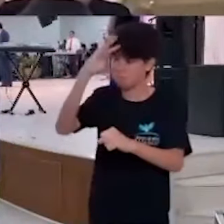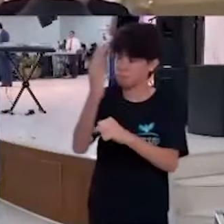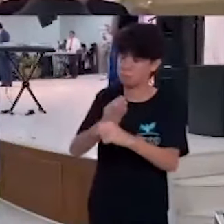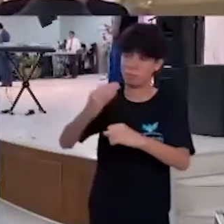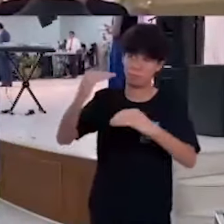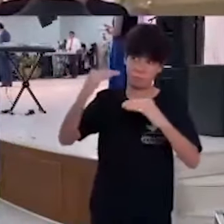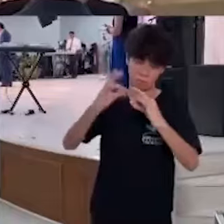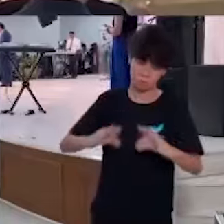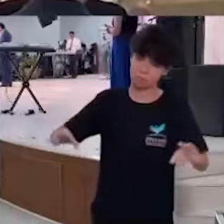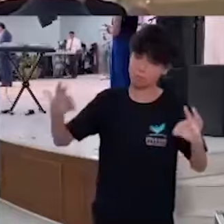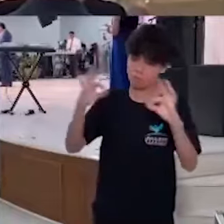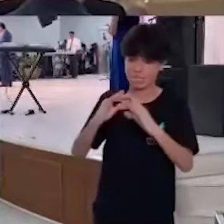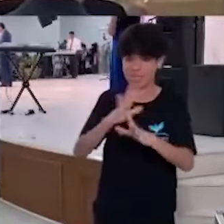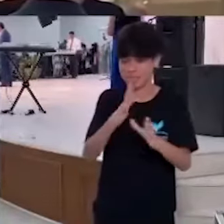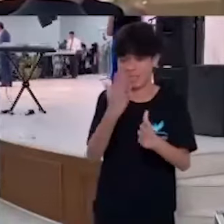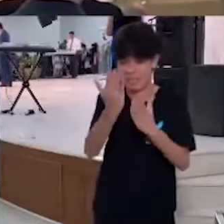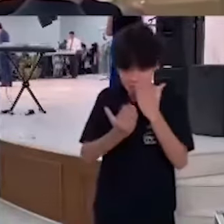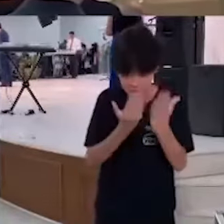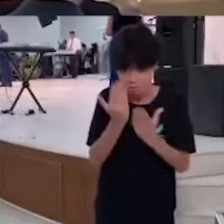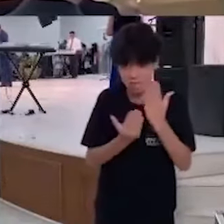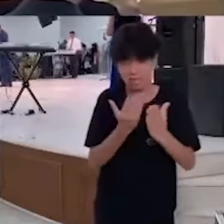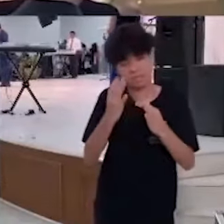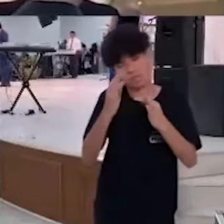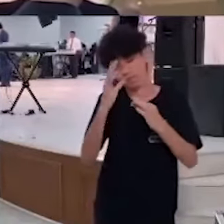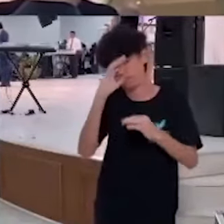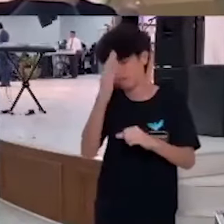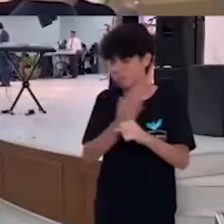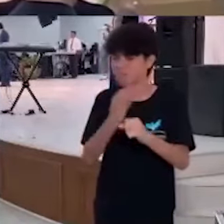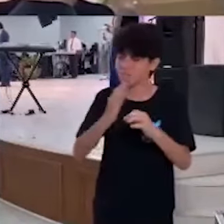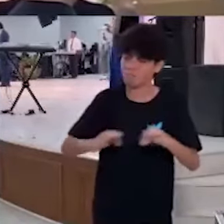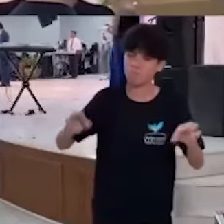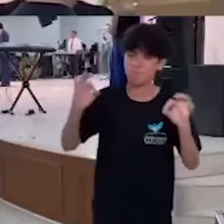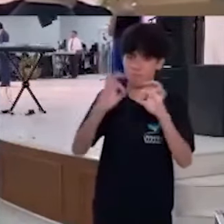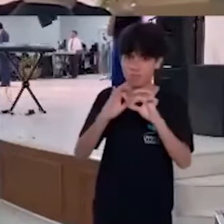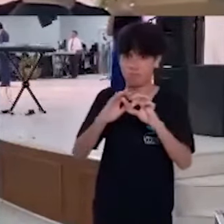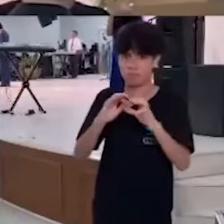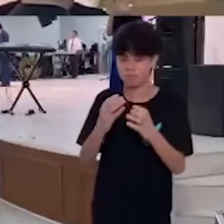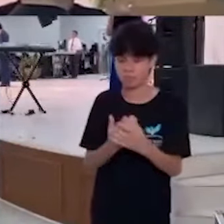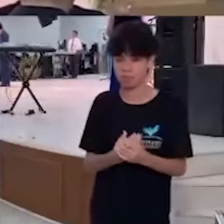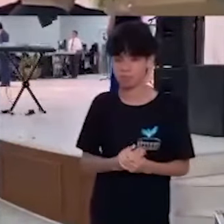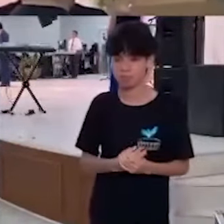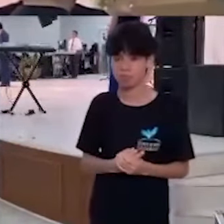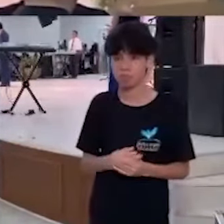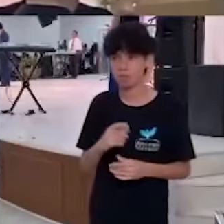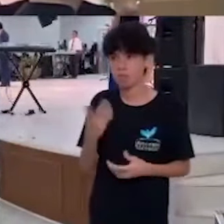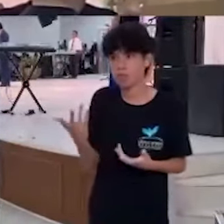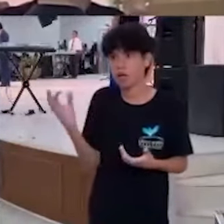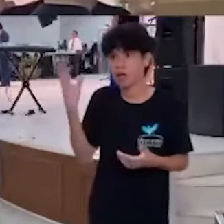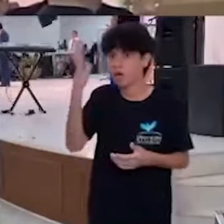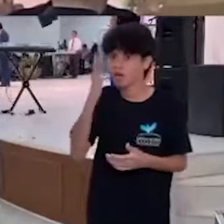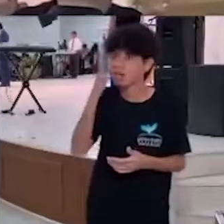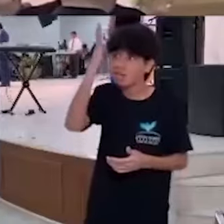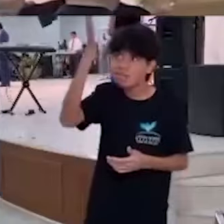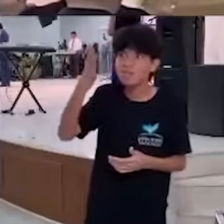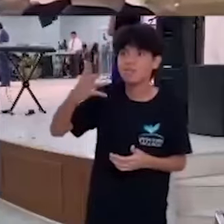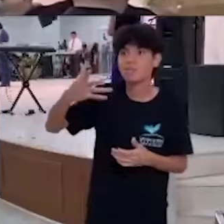responsabilidad. Tú nos vas a hacer preguntas y vamos a tener que responderlas, Señor.